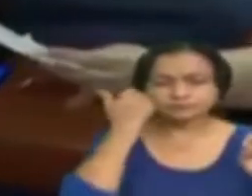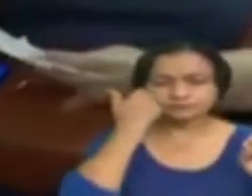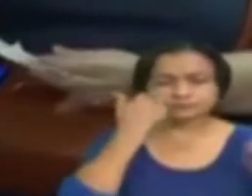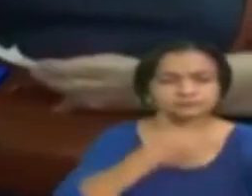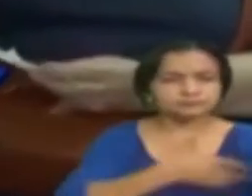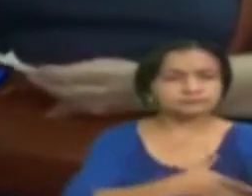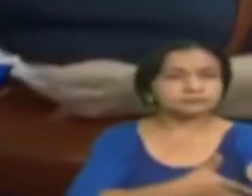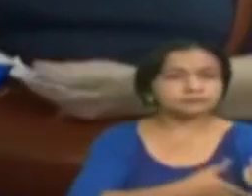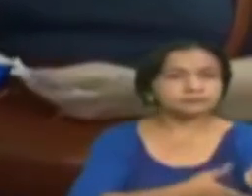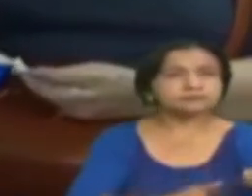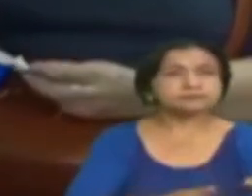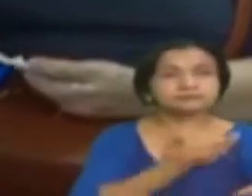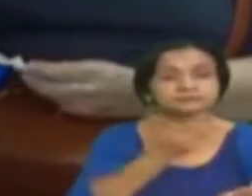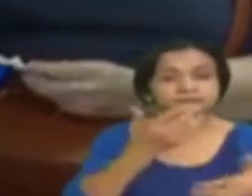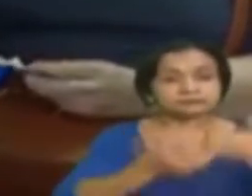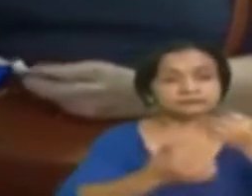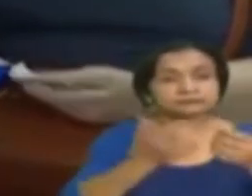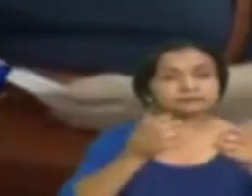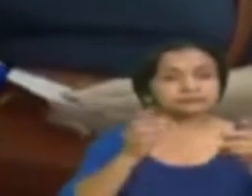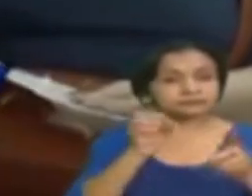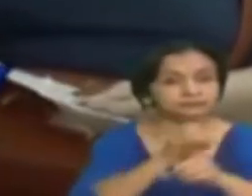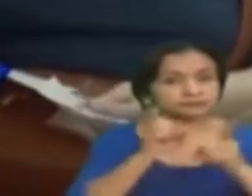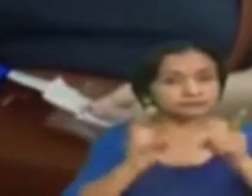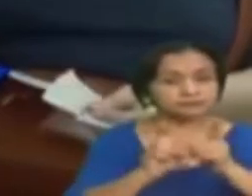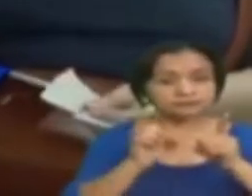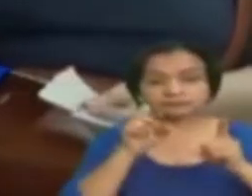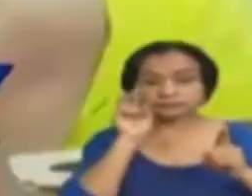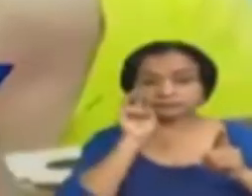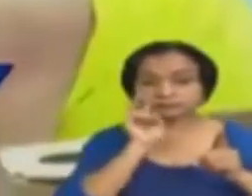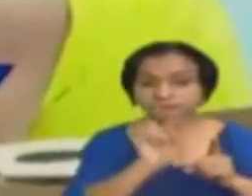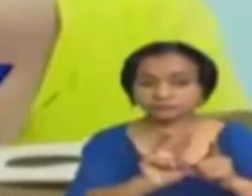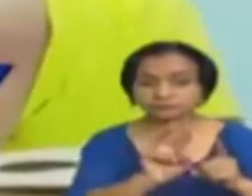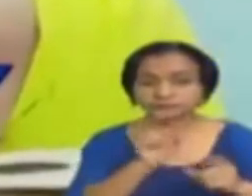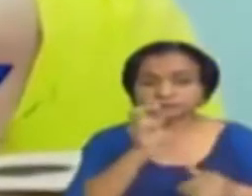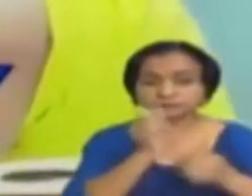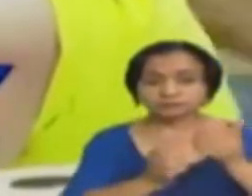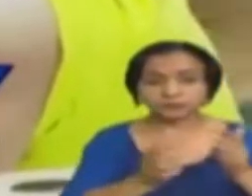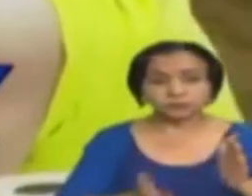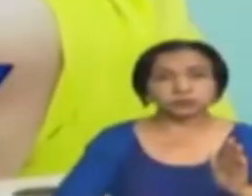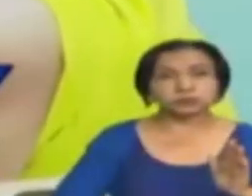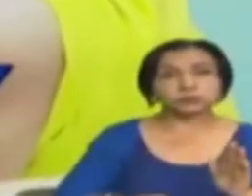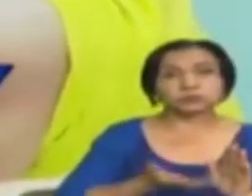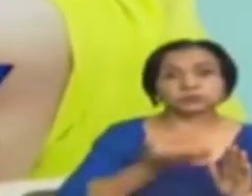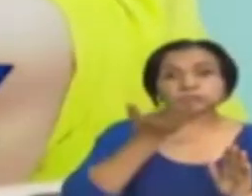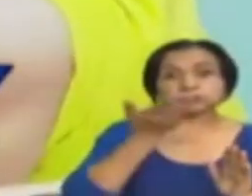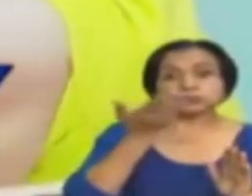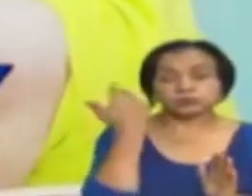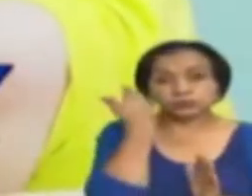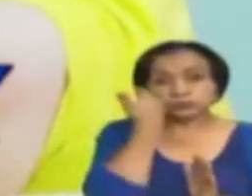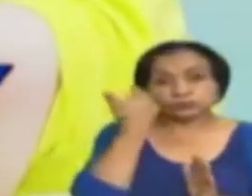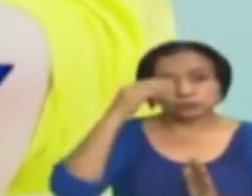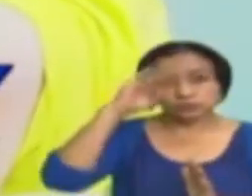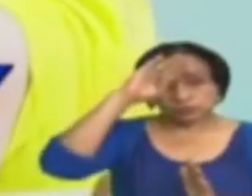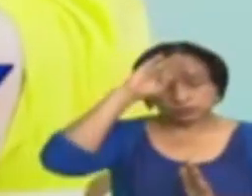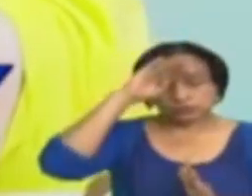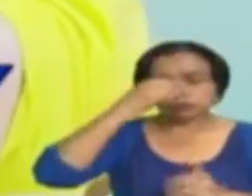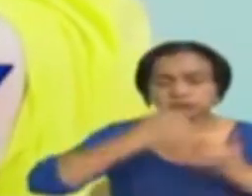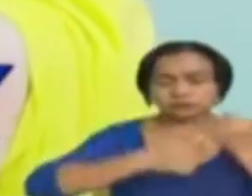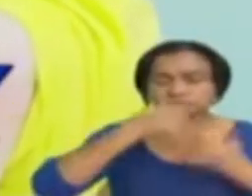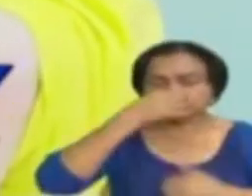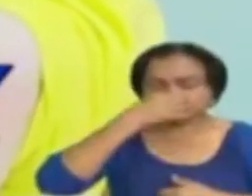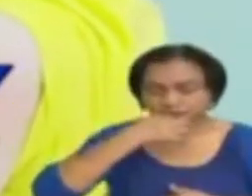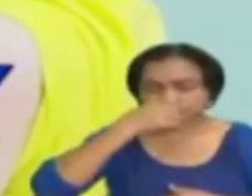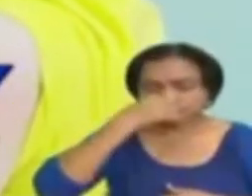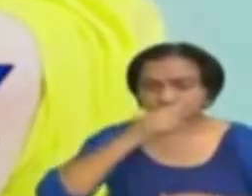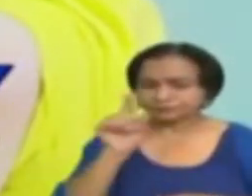La vocera del gobierno de Nicaragua, Rosario Murillo, dio a conocer el calendario de vacunación voluntaria contra el COVID-19 para este jueves 13 de